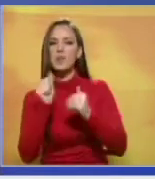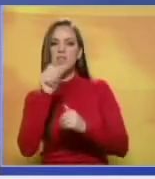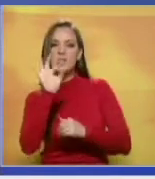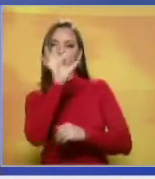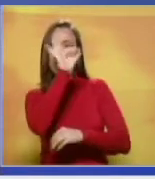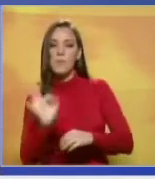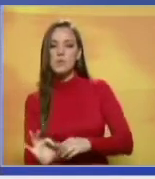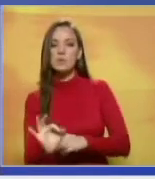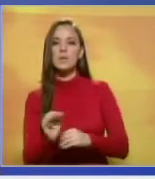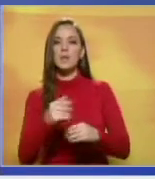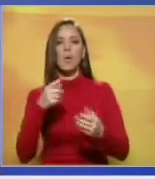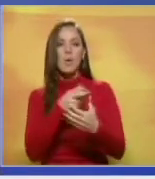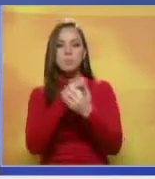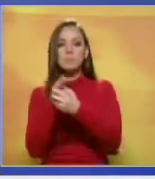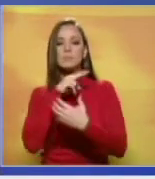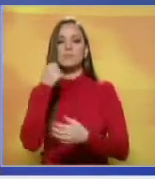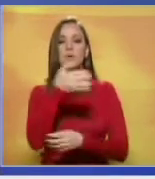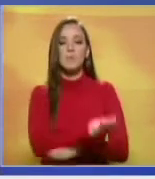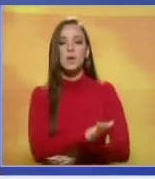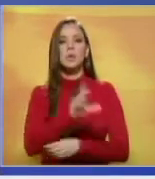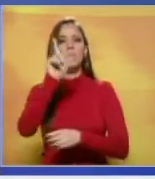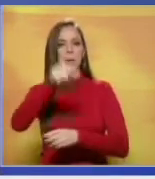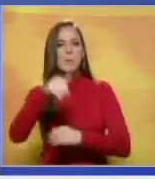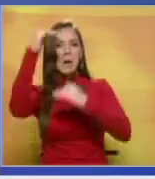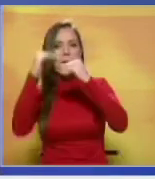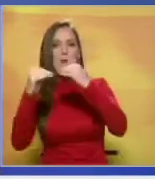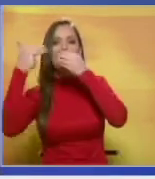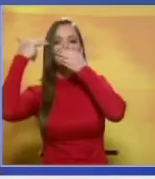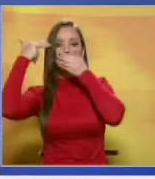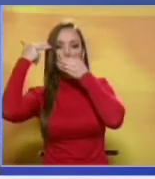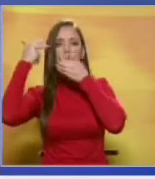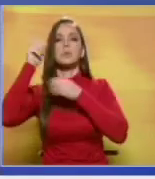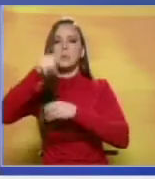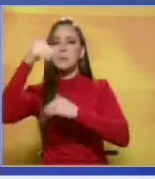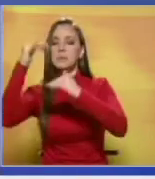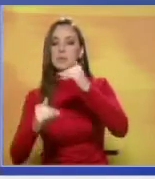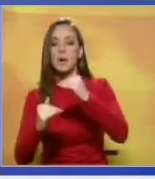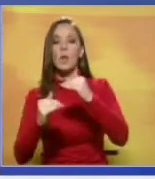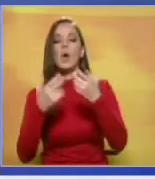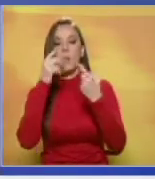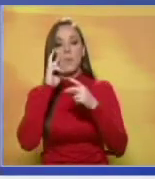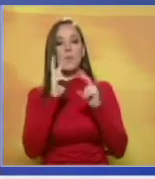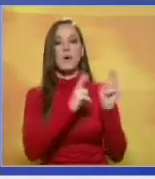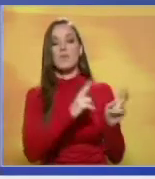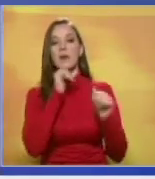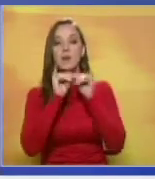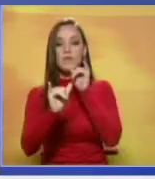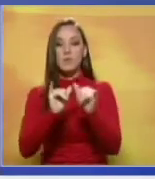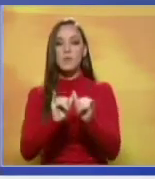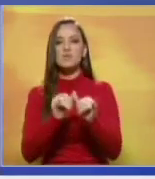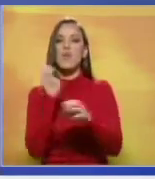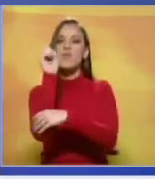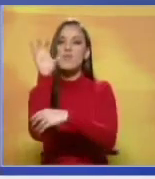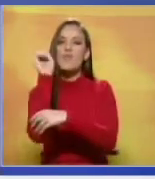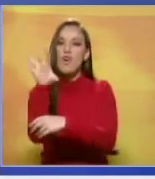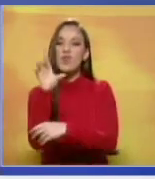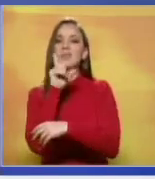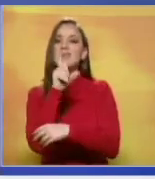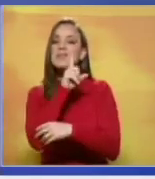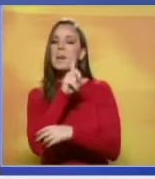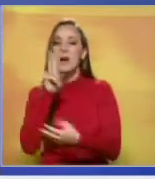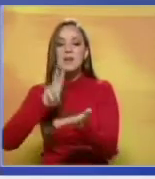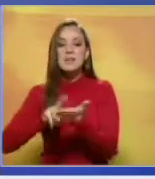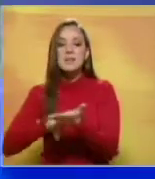54.1 por ciento los secuestros adrián andrada nos informa que ofrece las declaraciones en el foro de seguridad desafío para